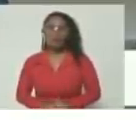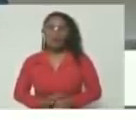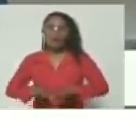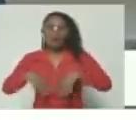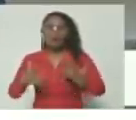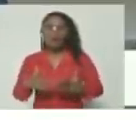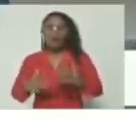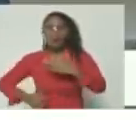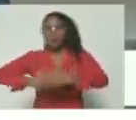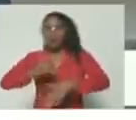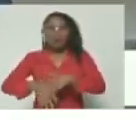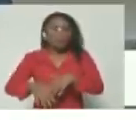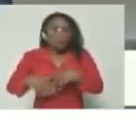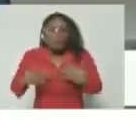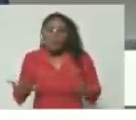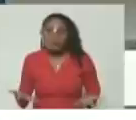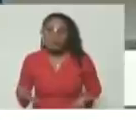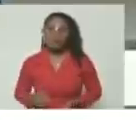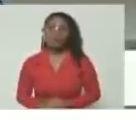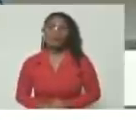nuestro proyecto?